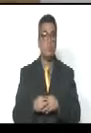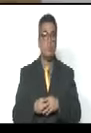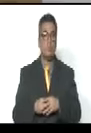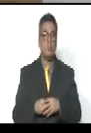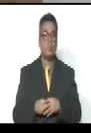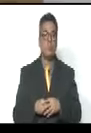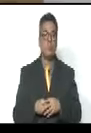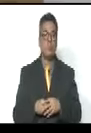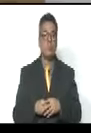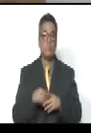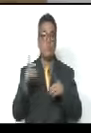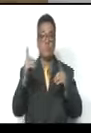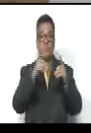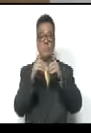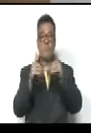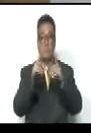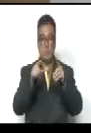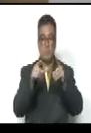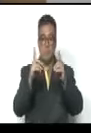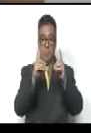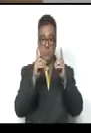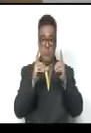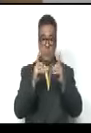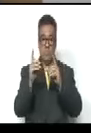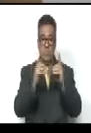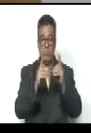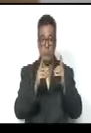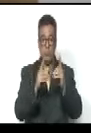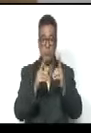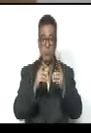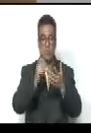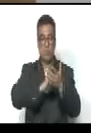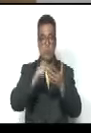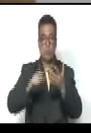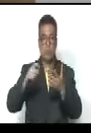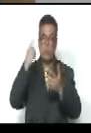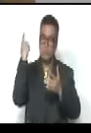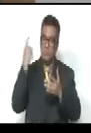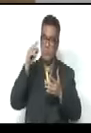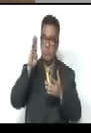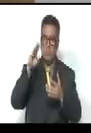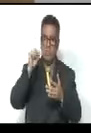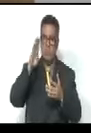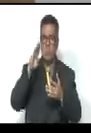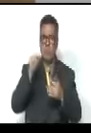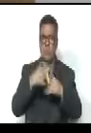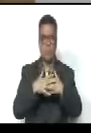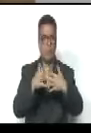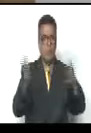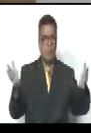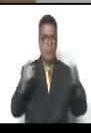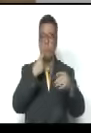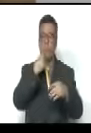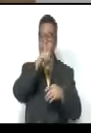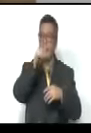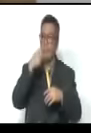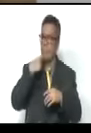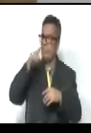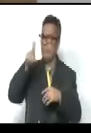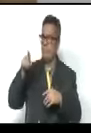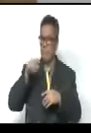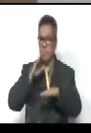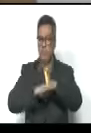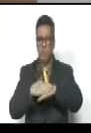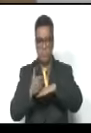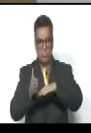que se discutió de manera puntual y se firmó en el acuerdo de Barbados a un nivel más amplio de consulta,